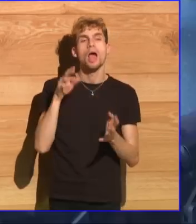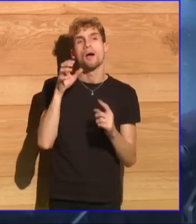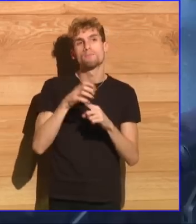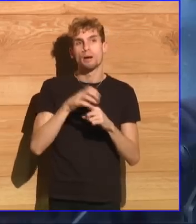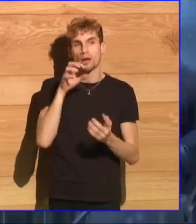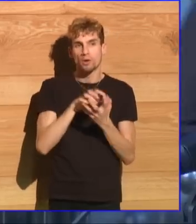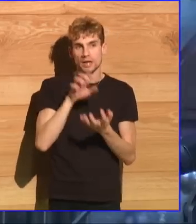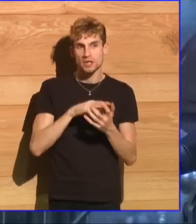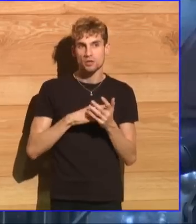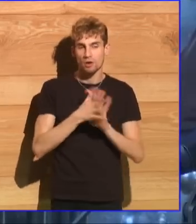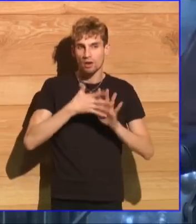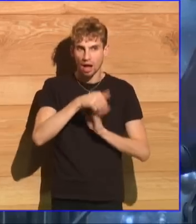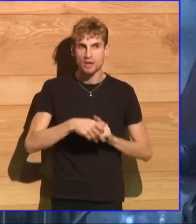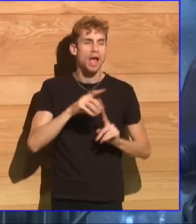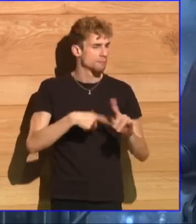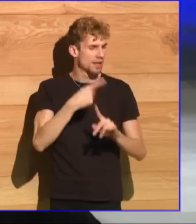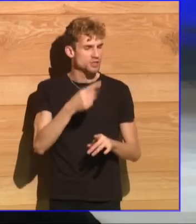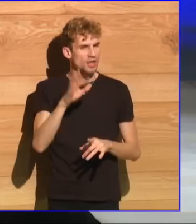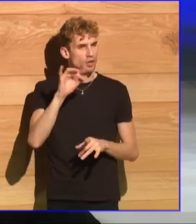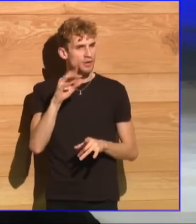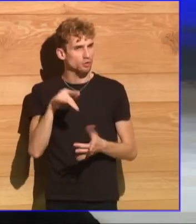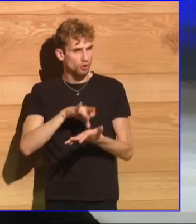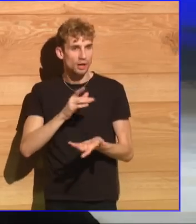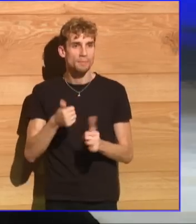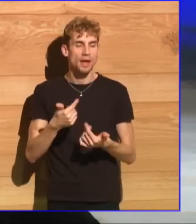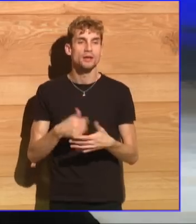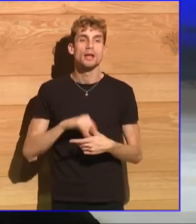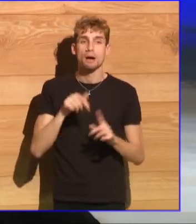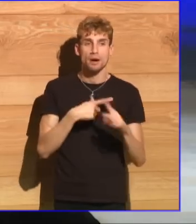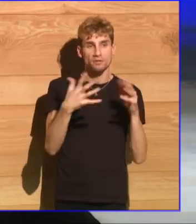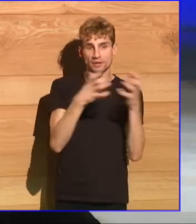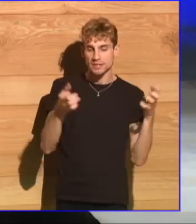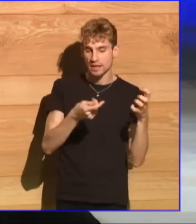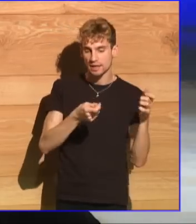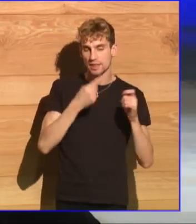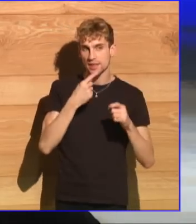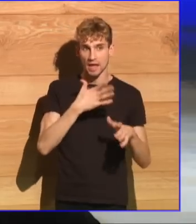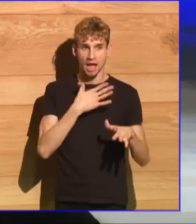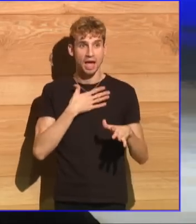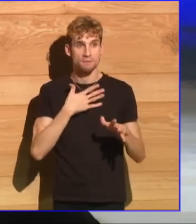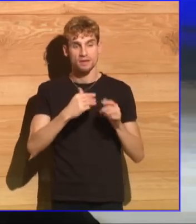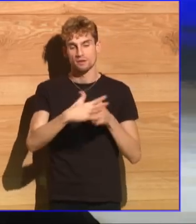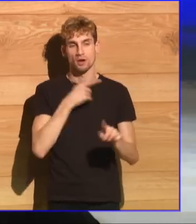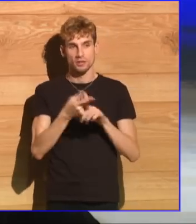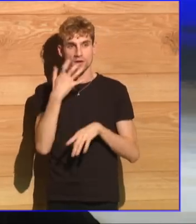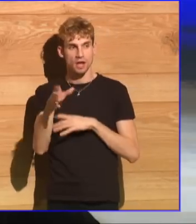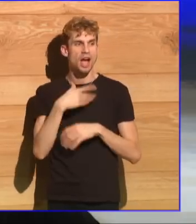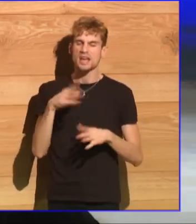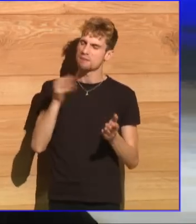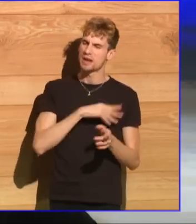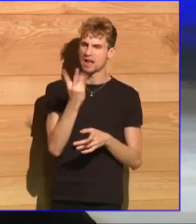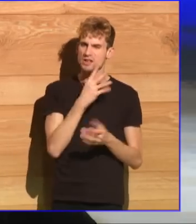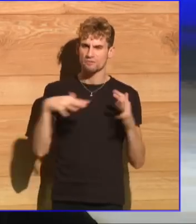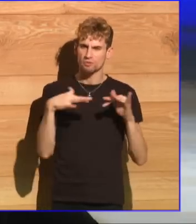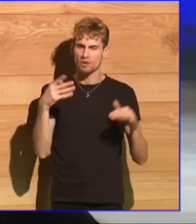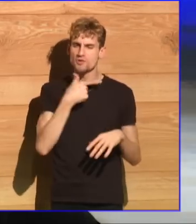Sí, además he dicho que será Rodrigo Vale. quien Qué abrirá. pena. Vas a decir una frase que me va a poner a huevo que yo grite. Qué pena eso. que no os guste el fútbol a los dos, porque